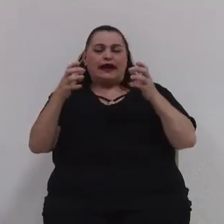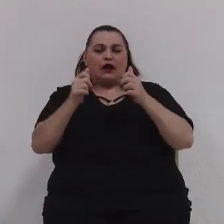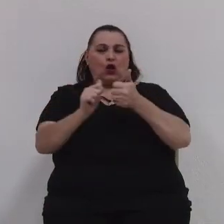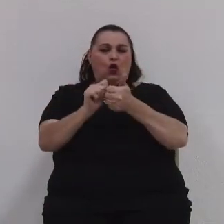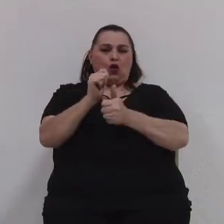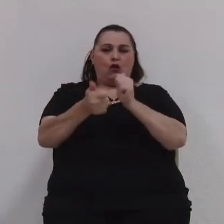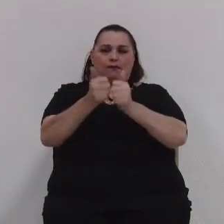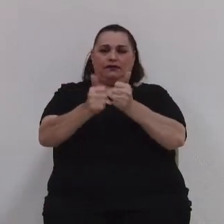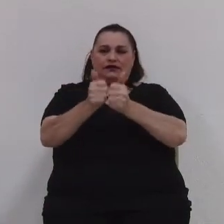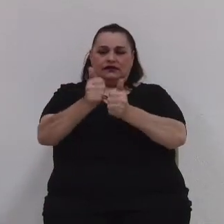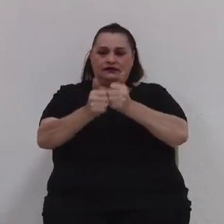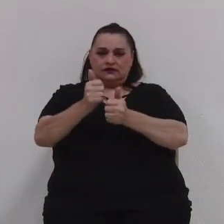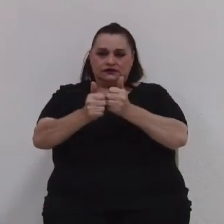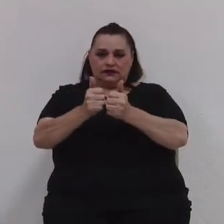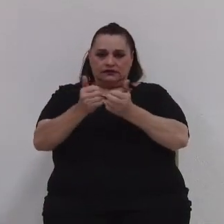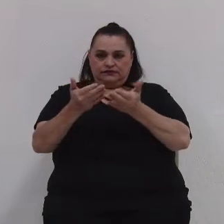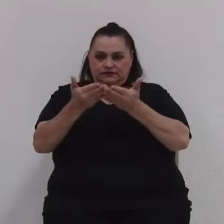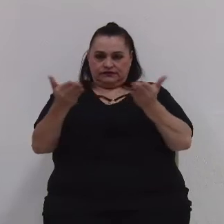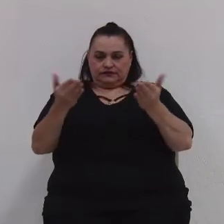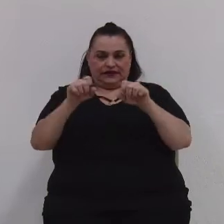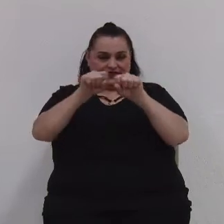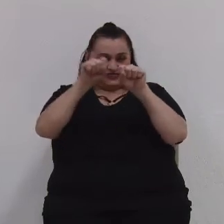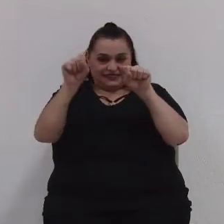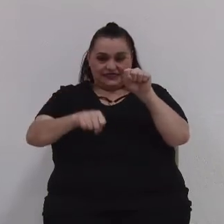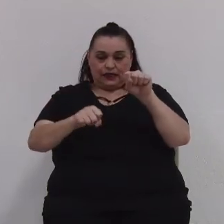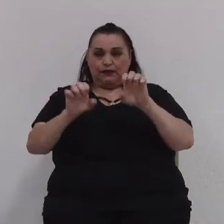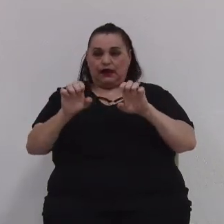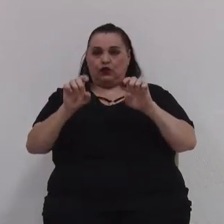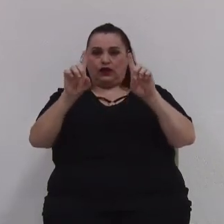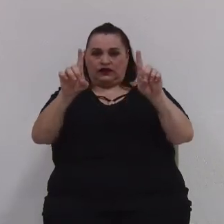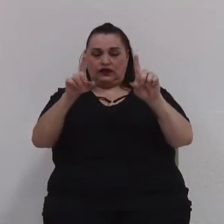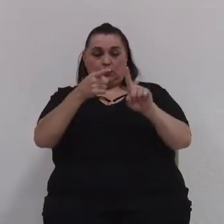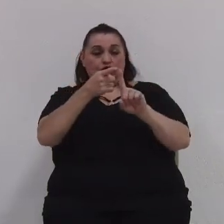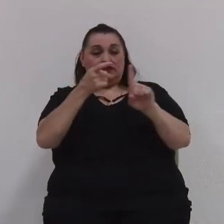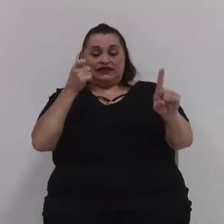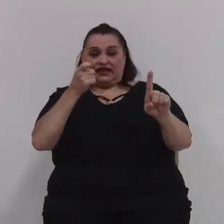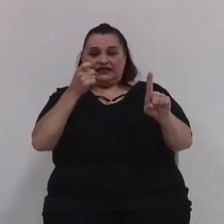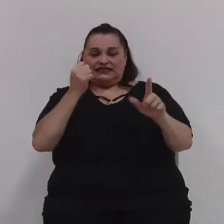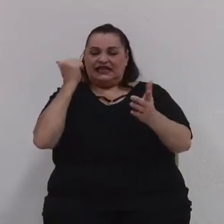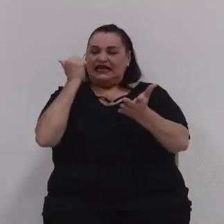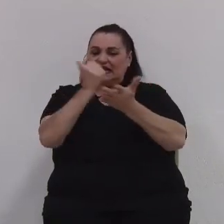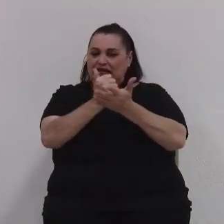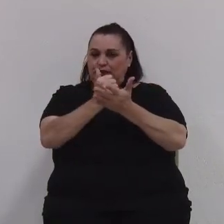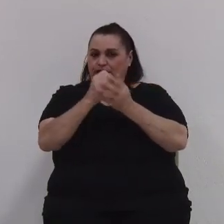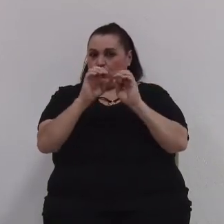competencia al sistema educativo desde el crimen organizado.